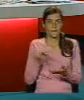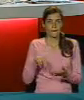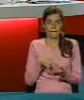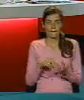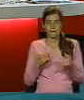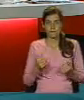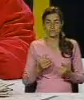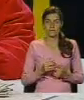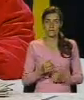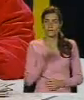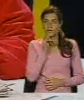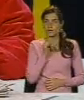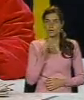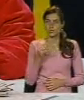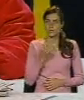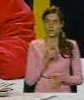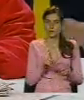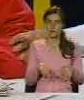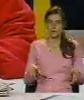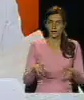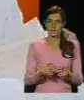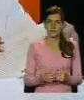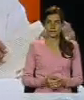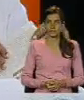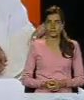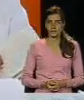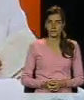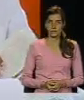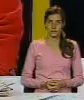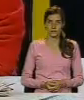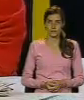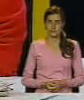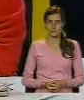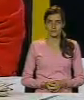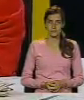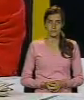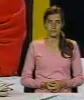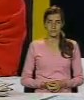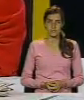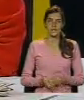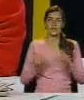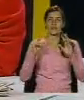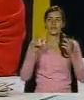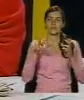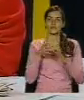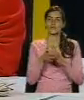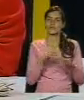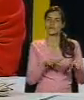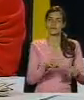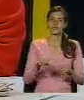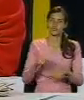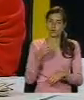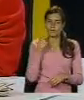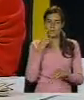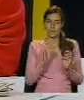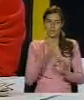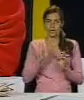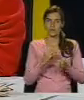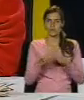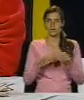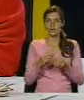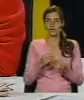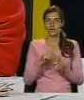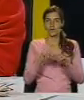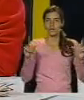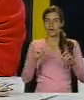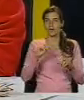una noticia meramente local, ¿no? Entonces, tu comentario, hermano. Mira, sí, el tema de las invasiones, si ustedes revisan lo que estuvo haciendo Glovisión